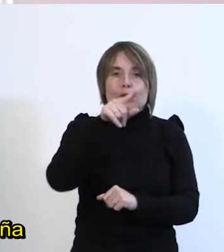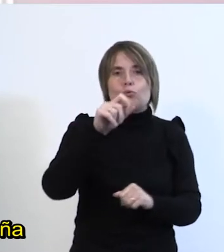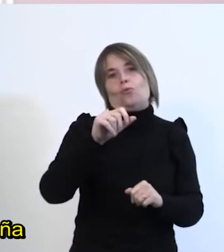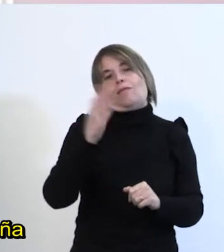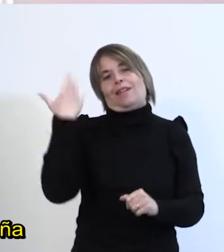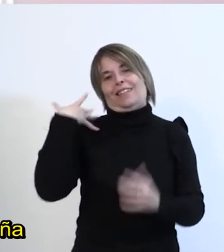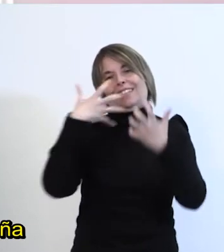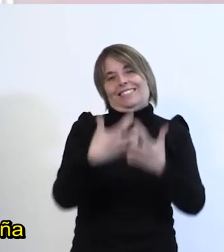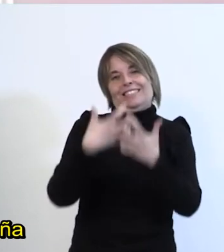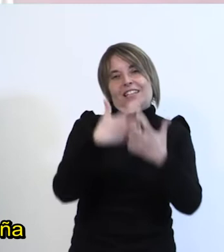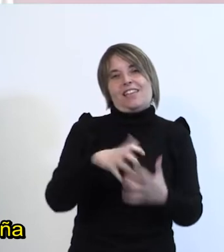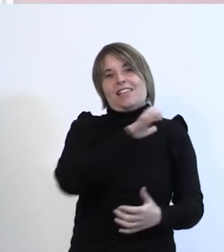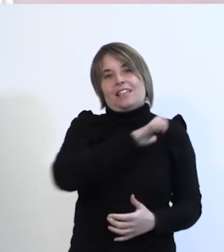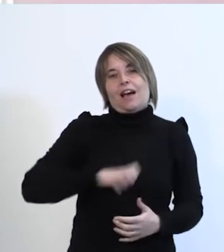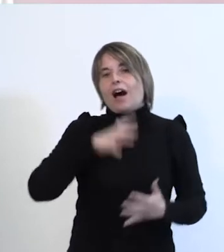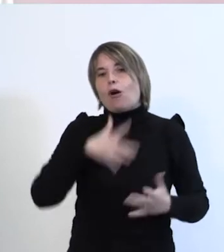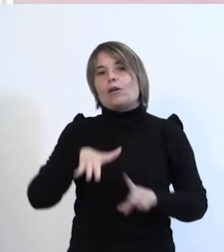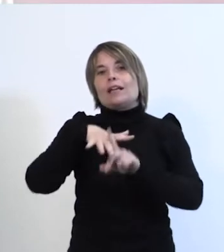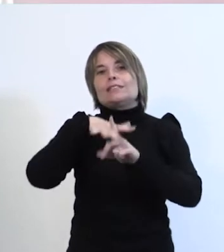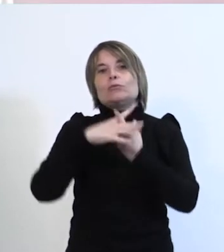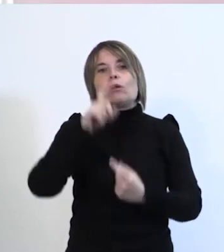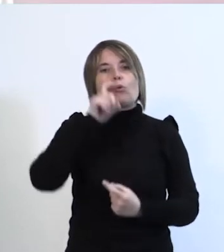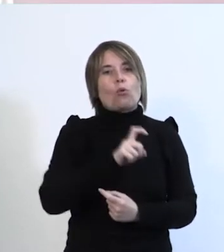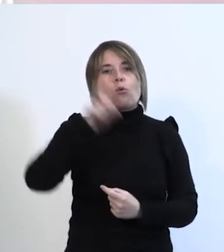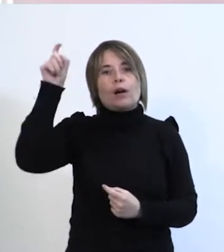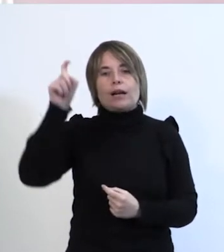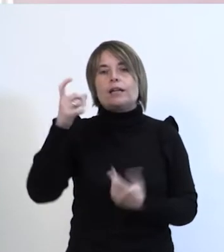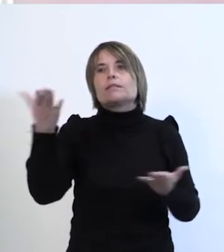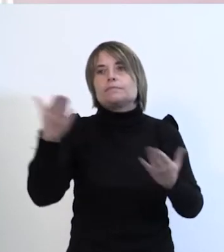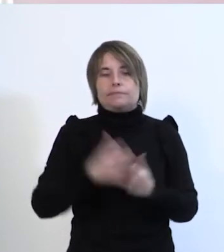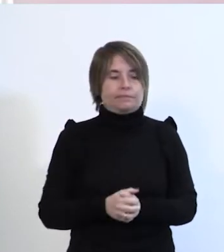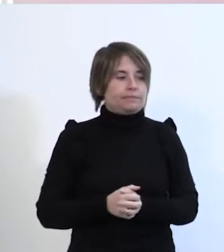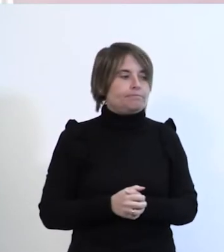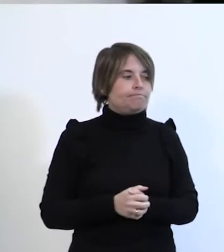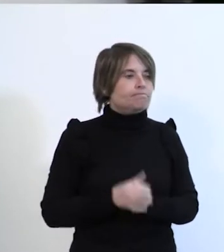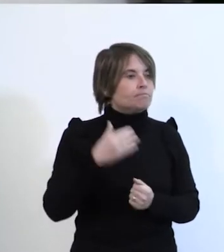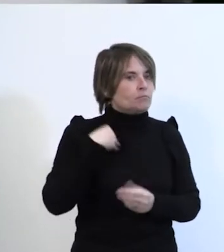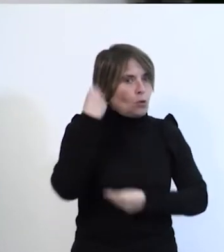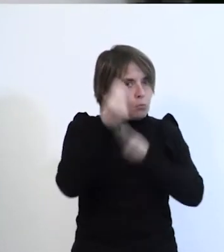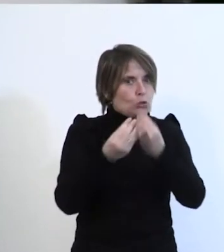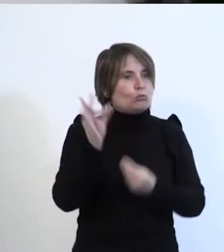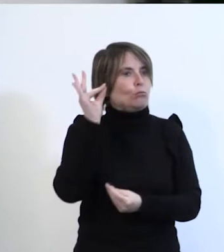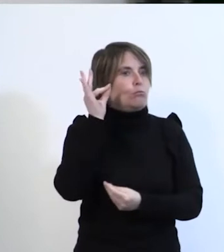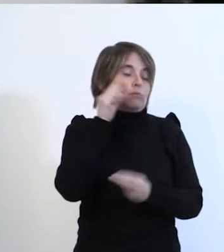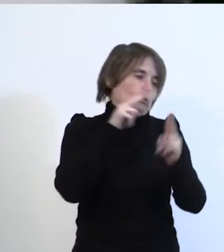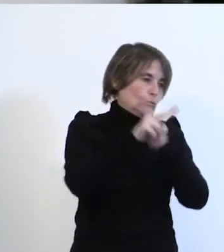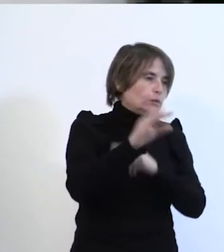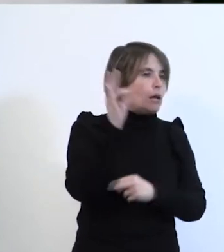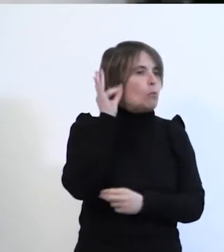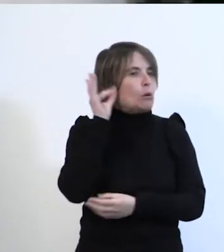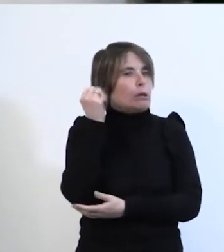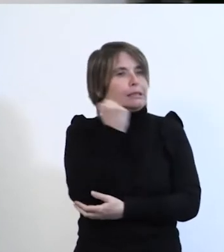antigua guerrillera salvadoreña, ¿cómo ves la situación actual de Ucrania? Y te lo dejo. Yo creo que hay que apoyar a las